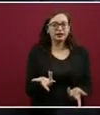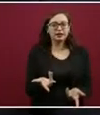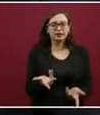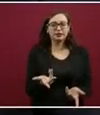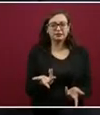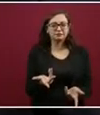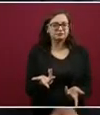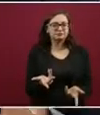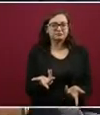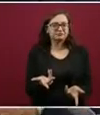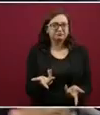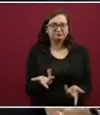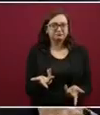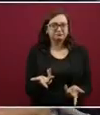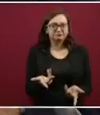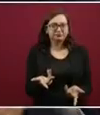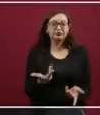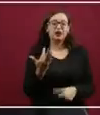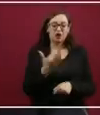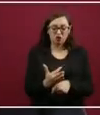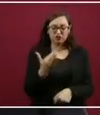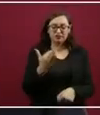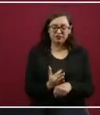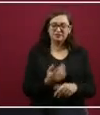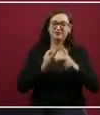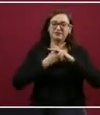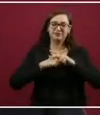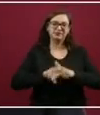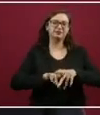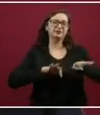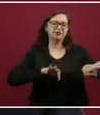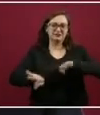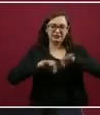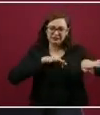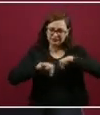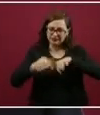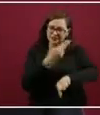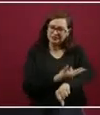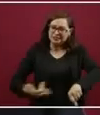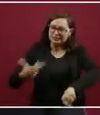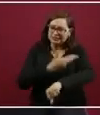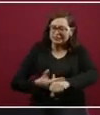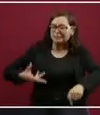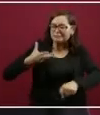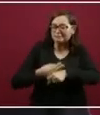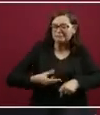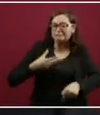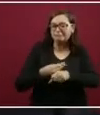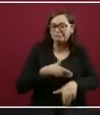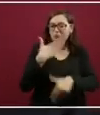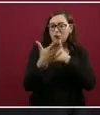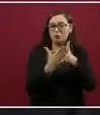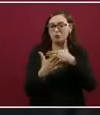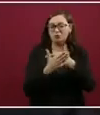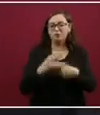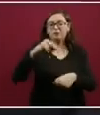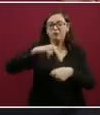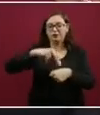y estamos trabajando para que haya médicos y haya medicamentos, pero